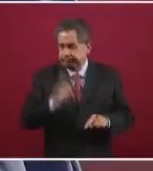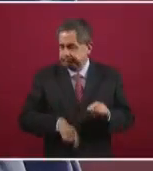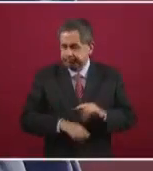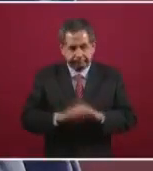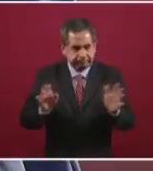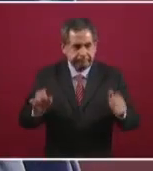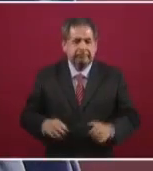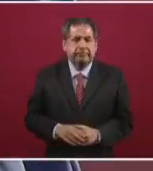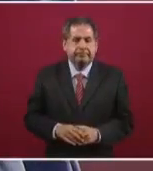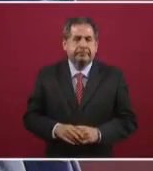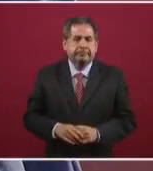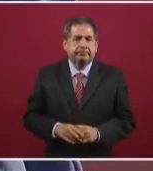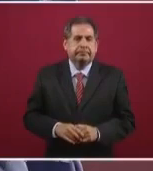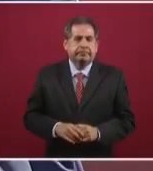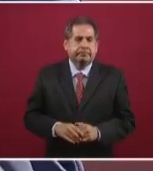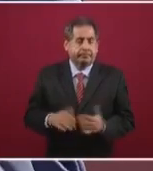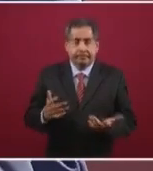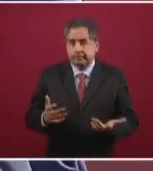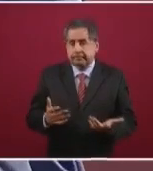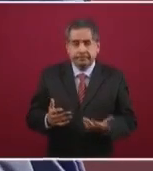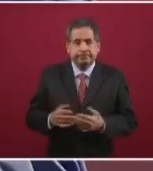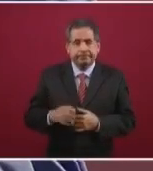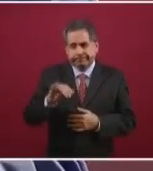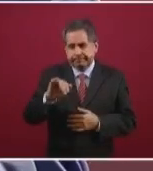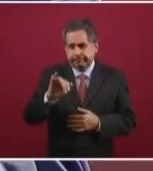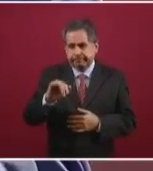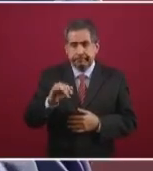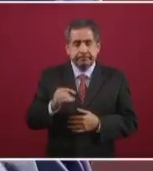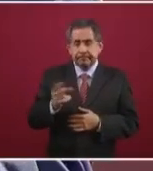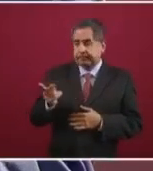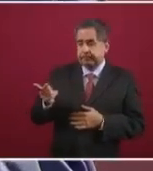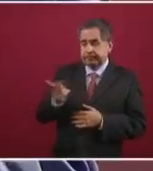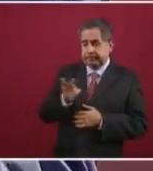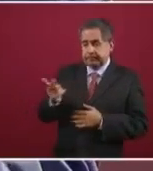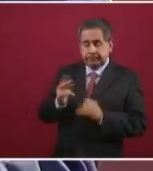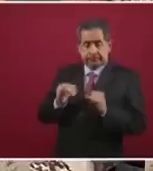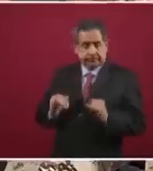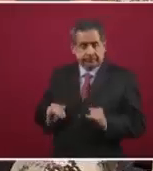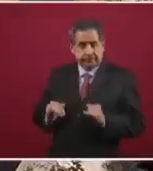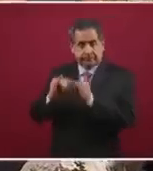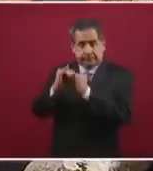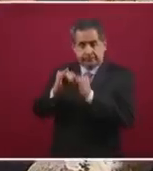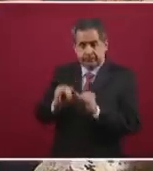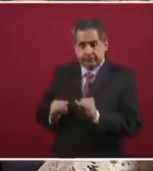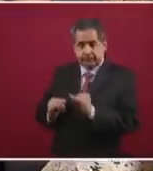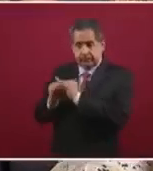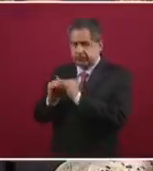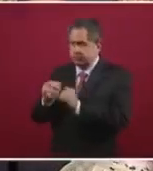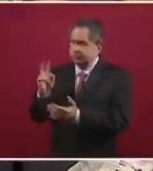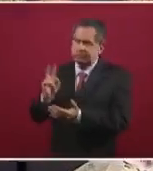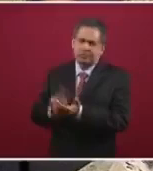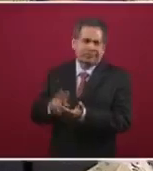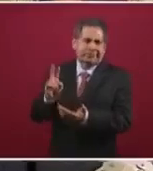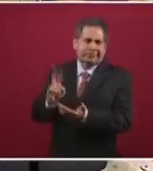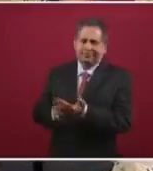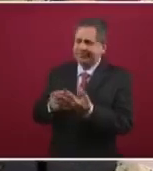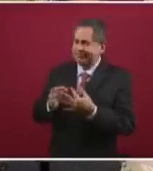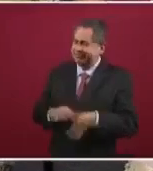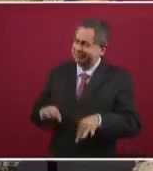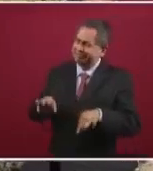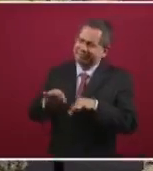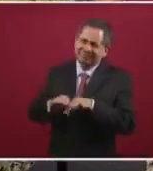Entonces, sí son instituciones fundamentales.